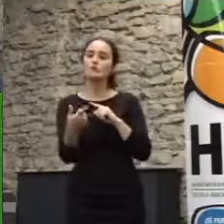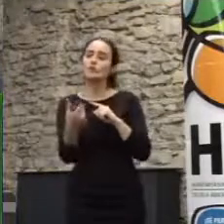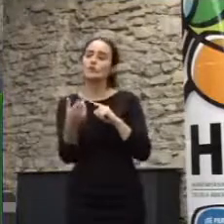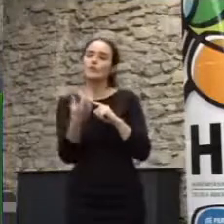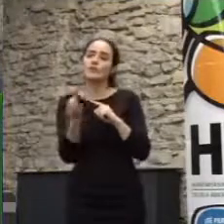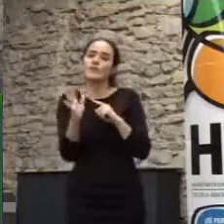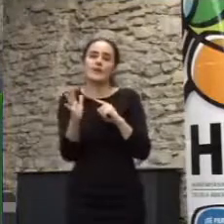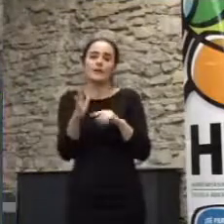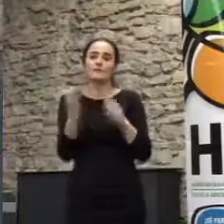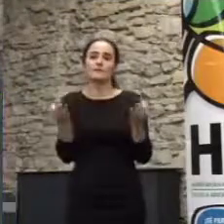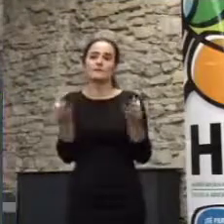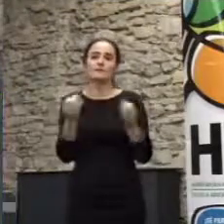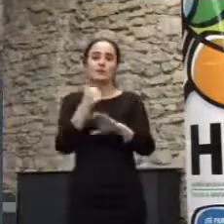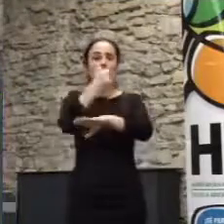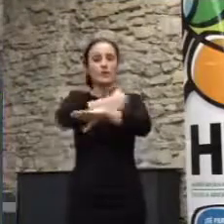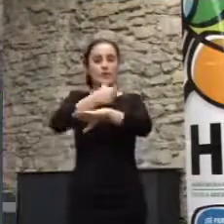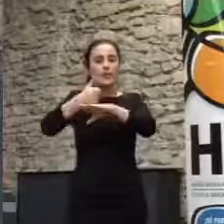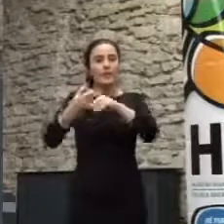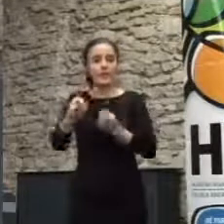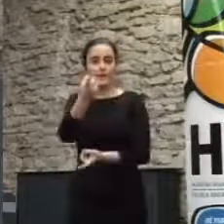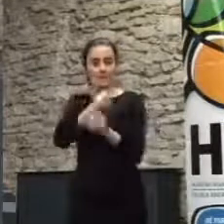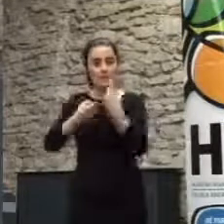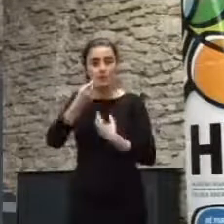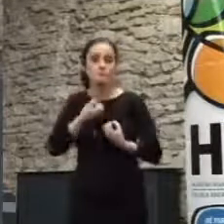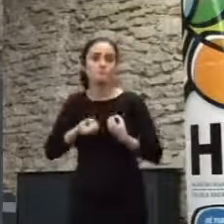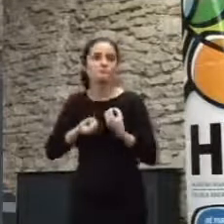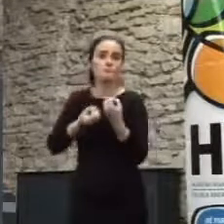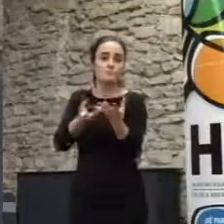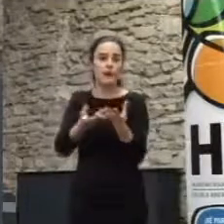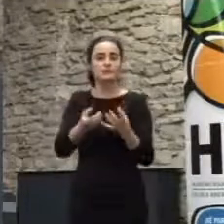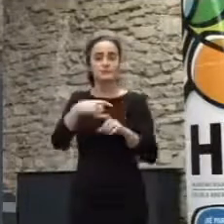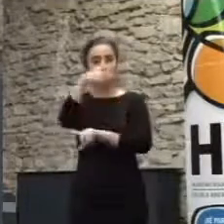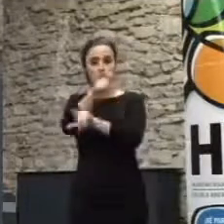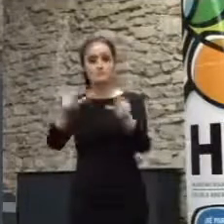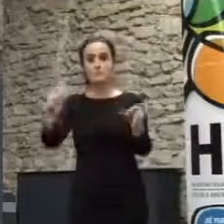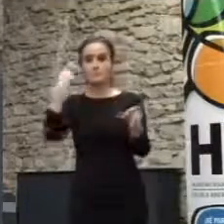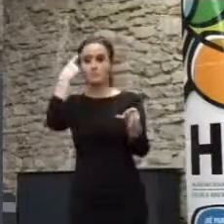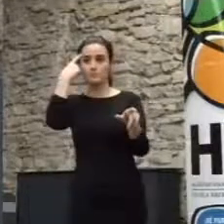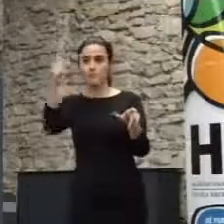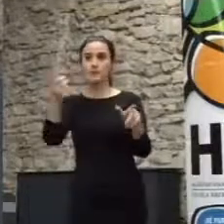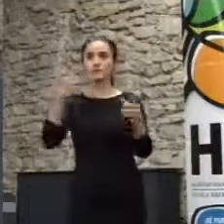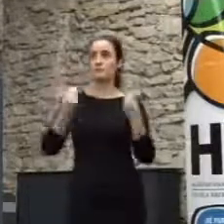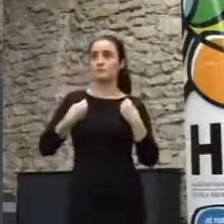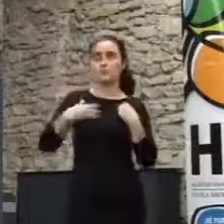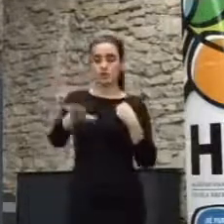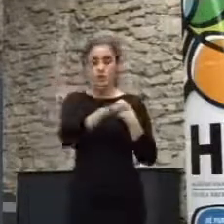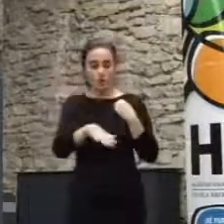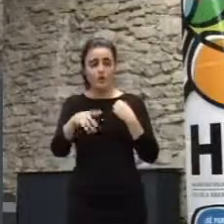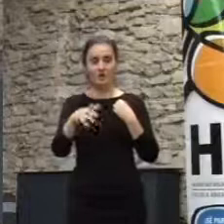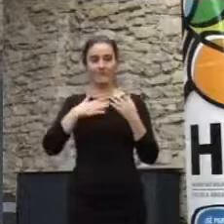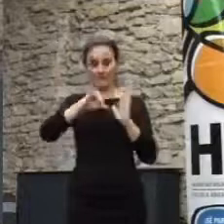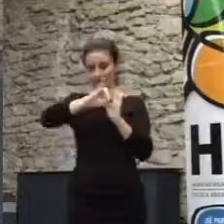una ciudadanía más informada, más consciente de dónde vive, de los problemas que le